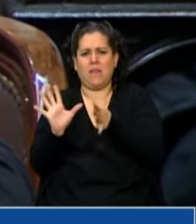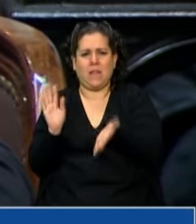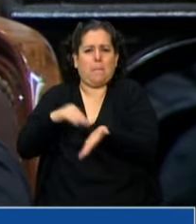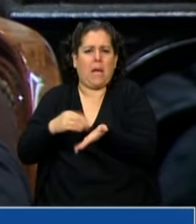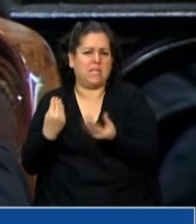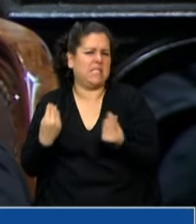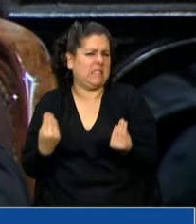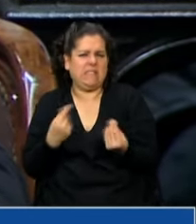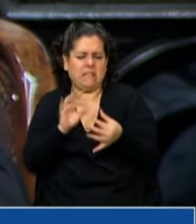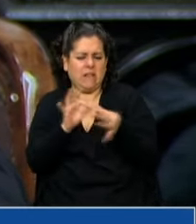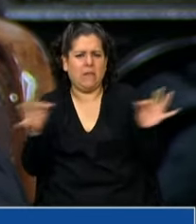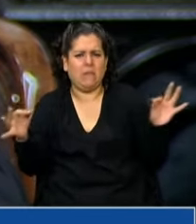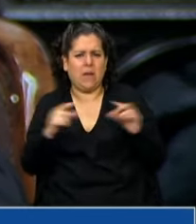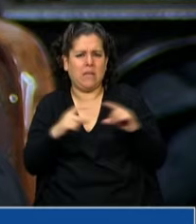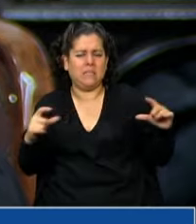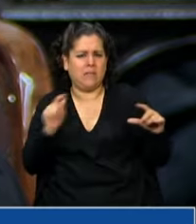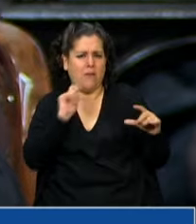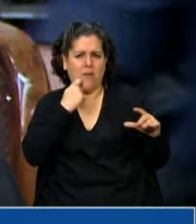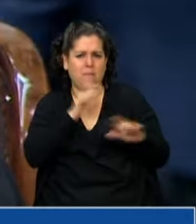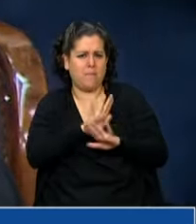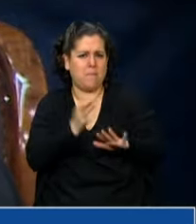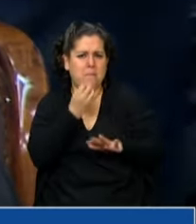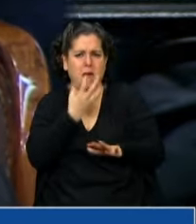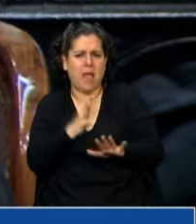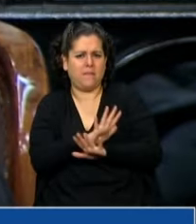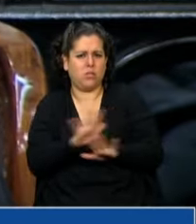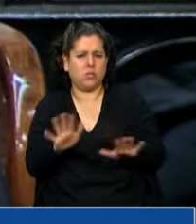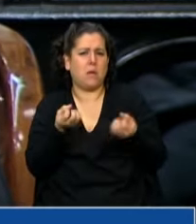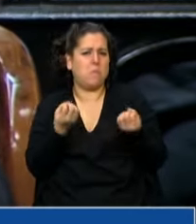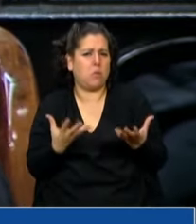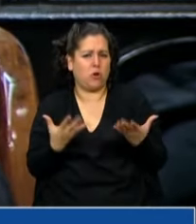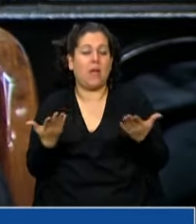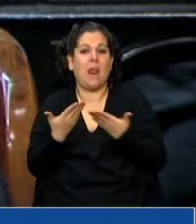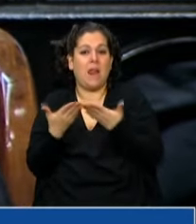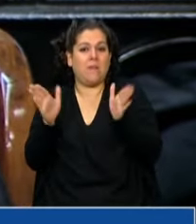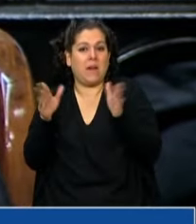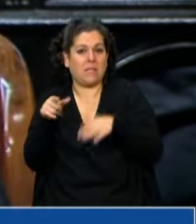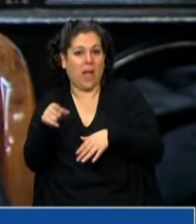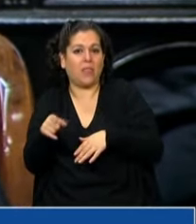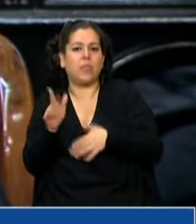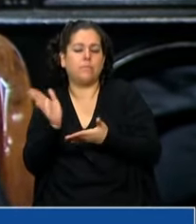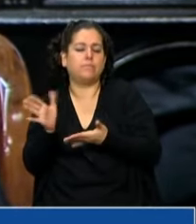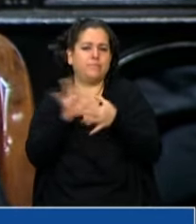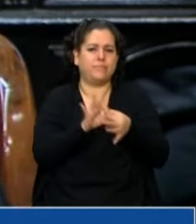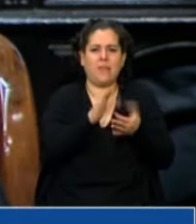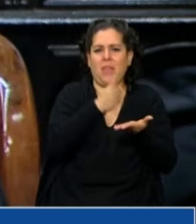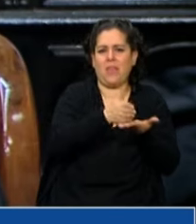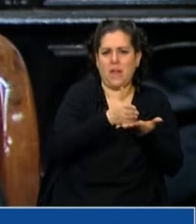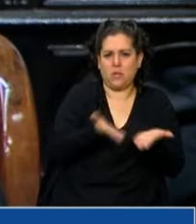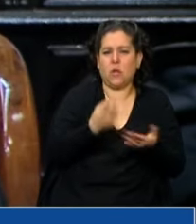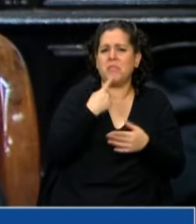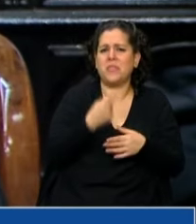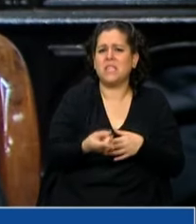¿Qué expresión más maravillosa? Que la libertad esté relacionada con los derechos. Decía: